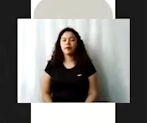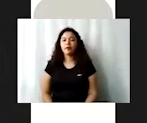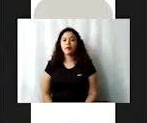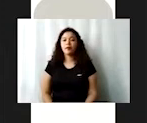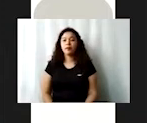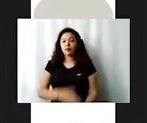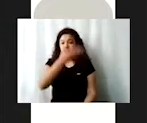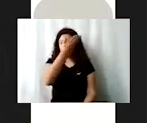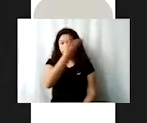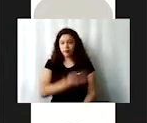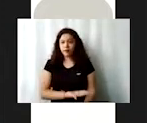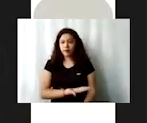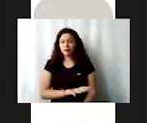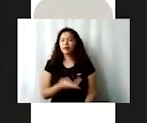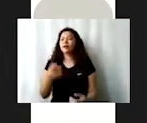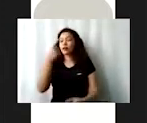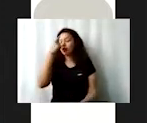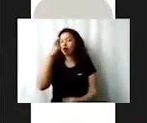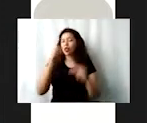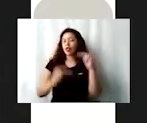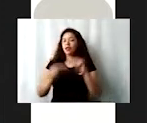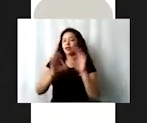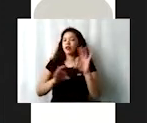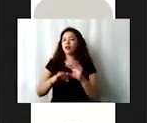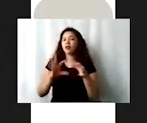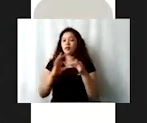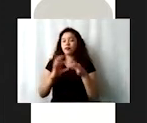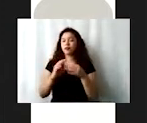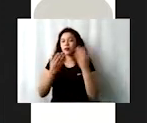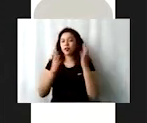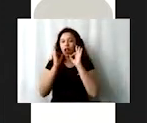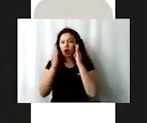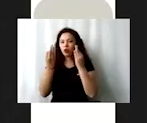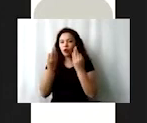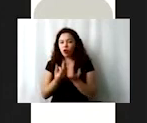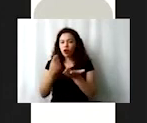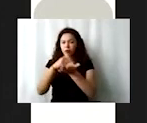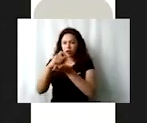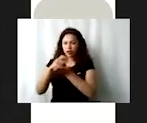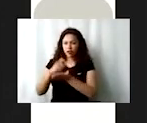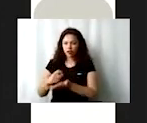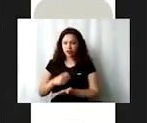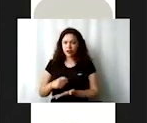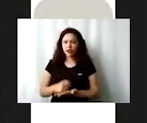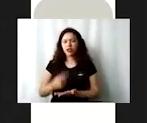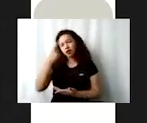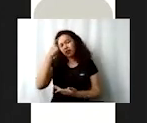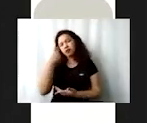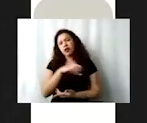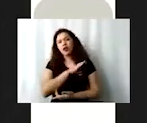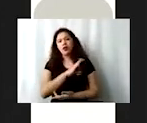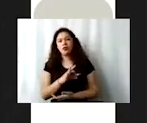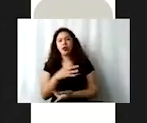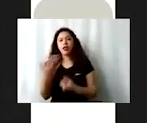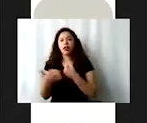la descripción del puesto. Es este formato por escrito que te va a dar la posibilidad y más